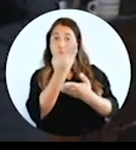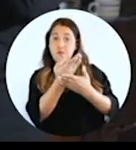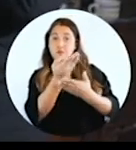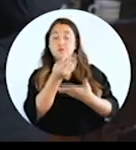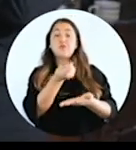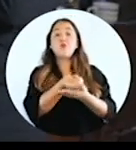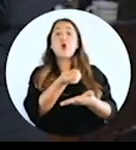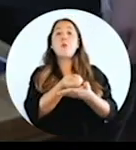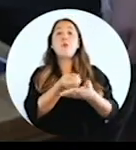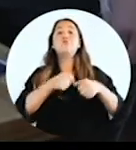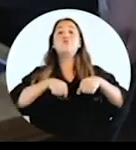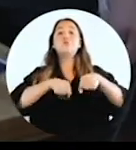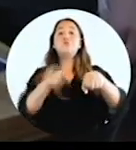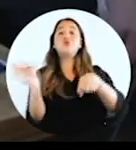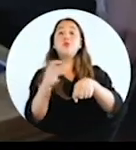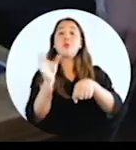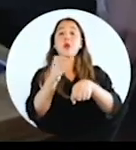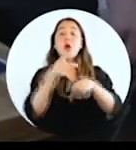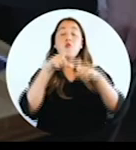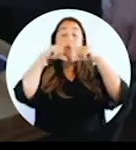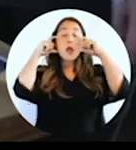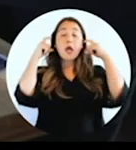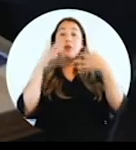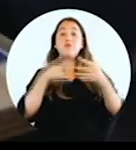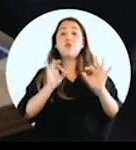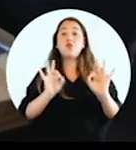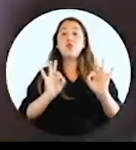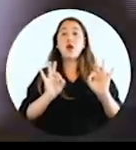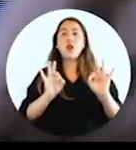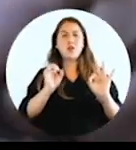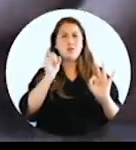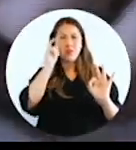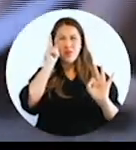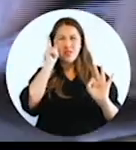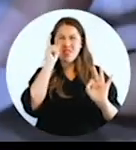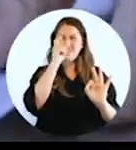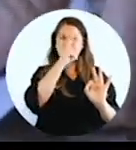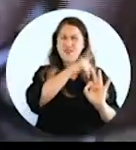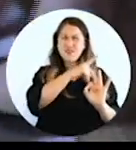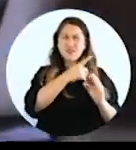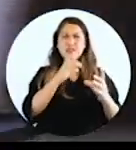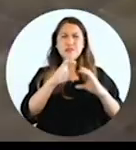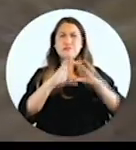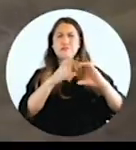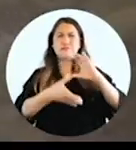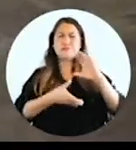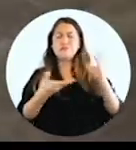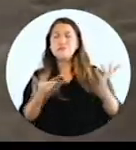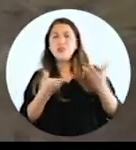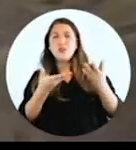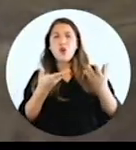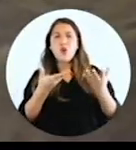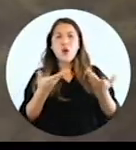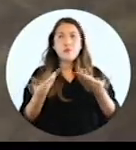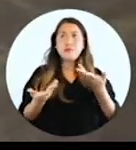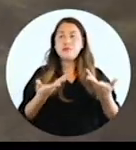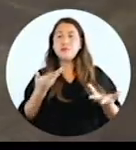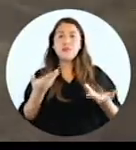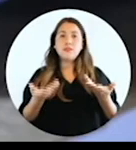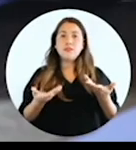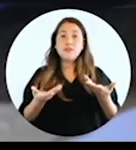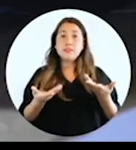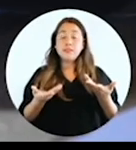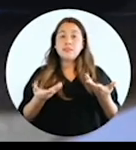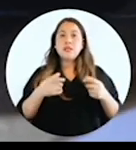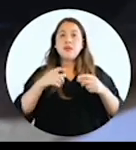Yo fui al supermercado a comprar con mascarilla normal, sin transparencia, y me di cuenta que era difícil comunicarme. Pensaba, ¿cómo lo voy a